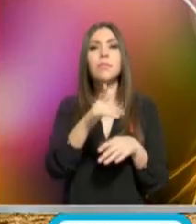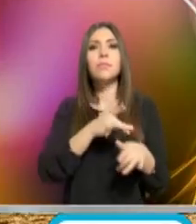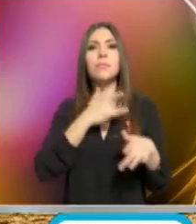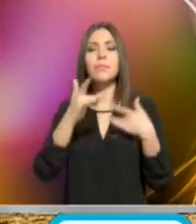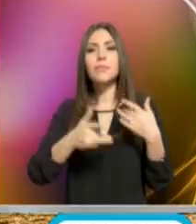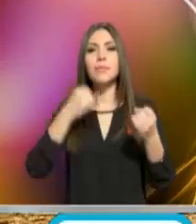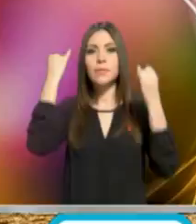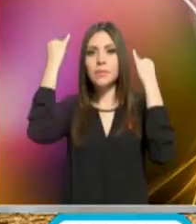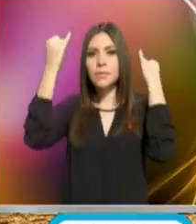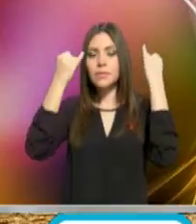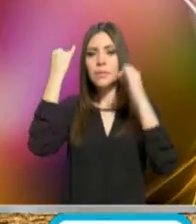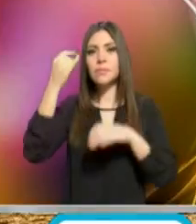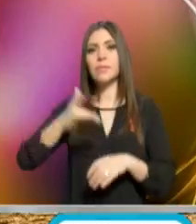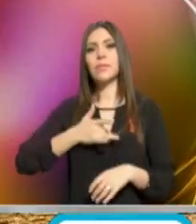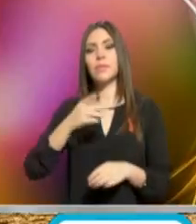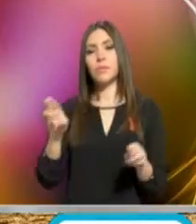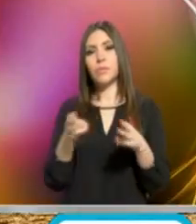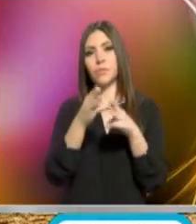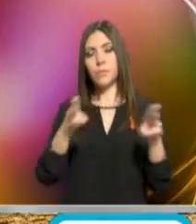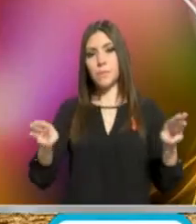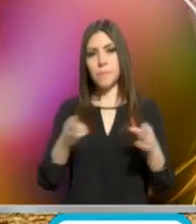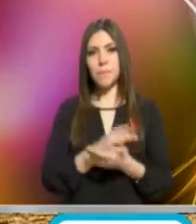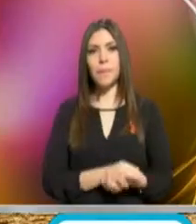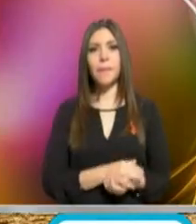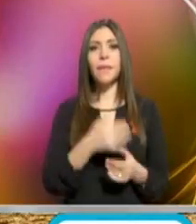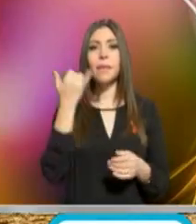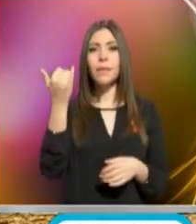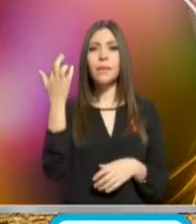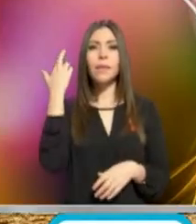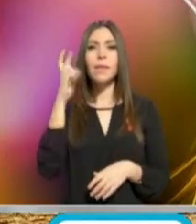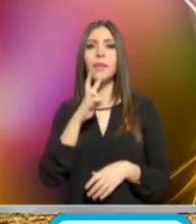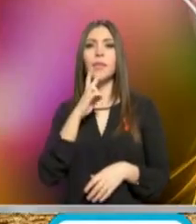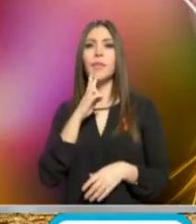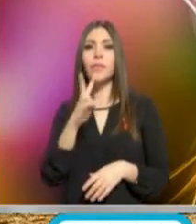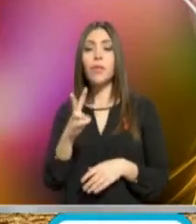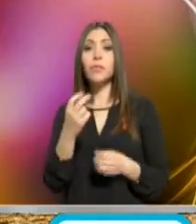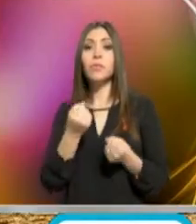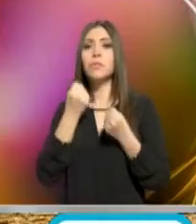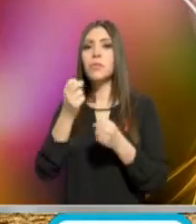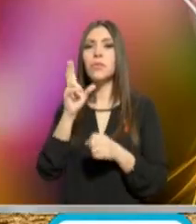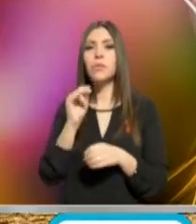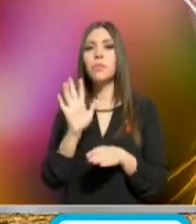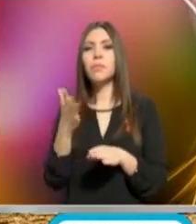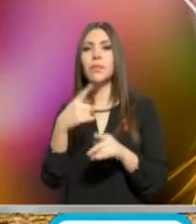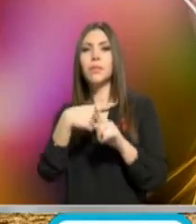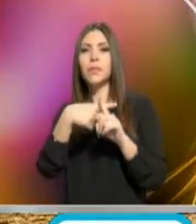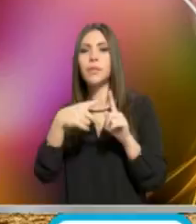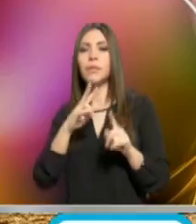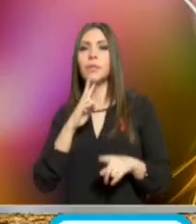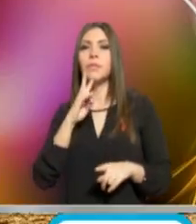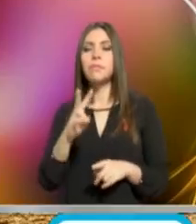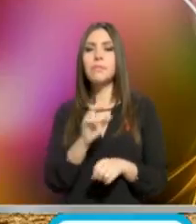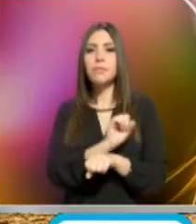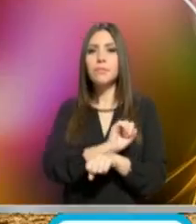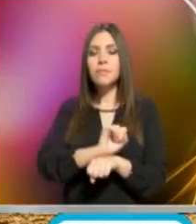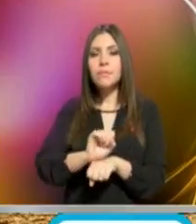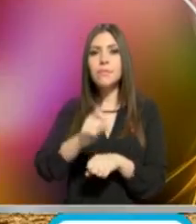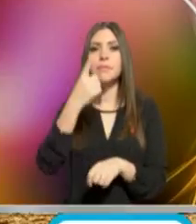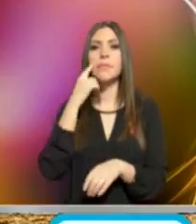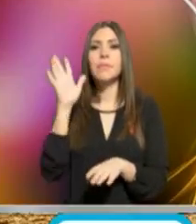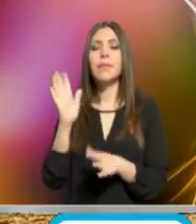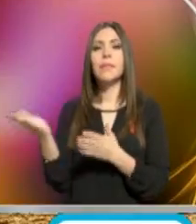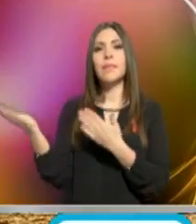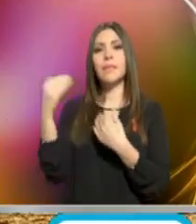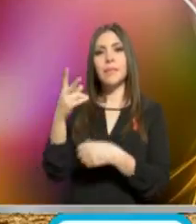se vaya. O sea, y escucha sientas la el música. tono de la voz, siempre es a media voz y te está invitando, te está incitando. Y la verdad,